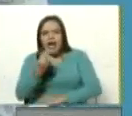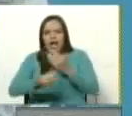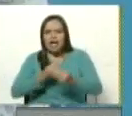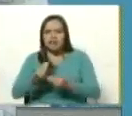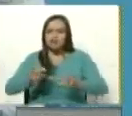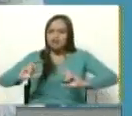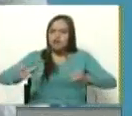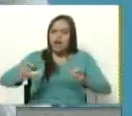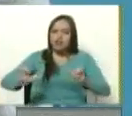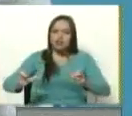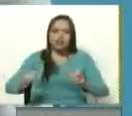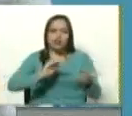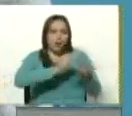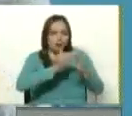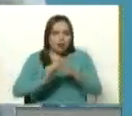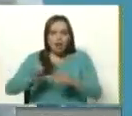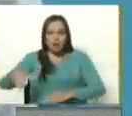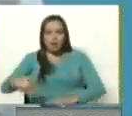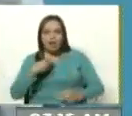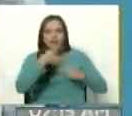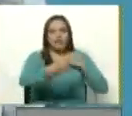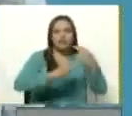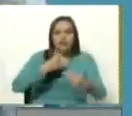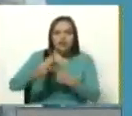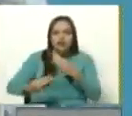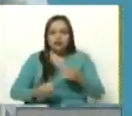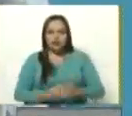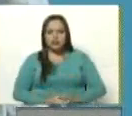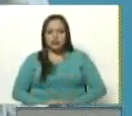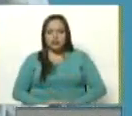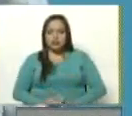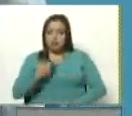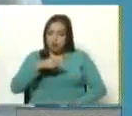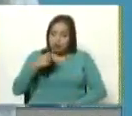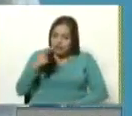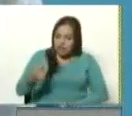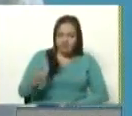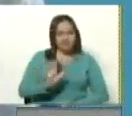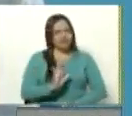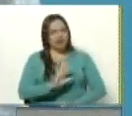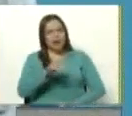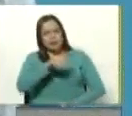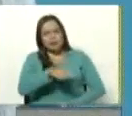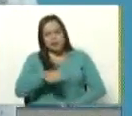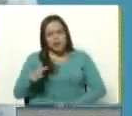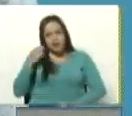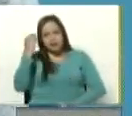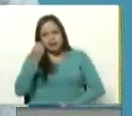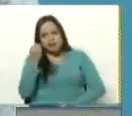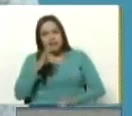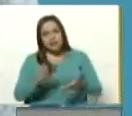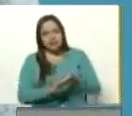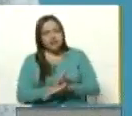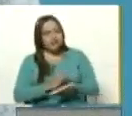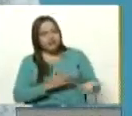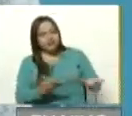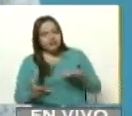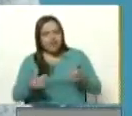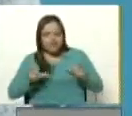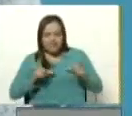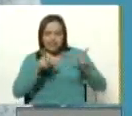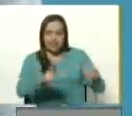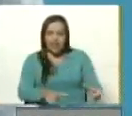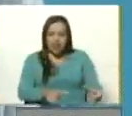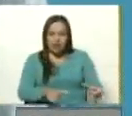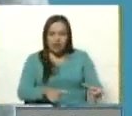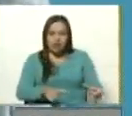radio comunitaria, pues que podía hablar. Nosotros le decimos a la gente, no, pero es que en ese momento la gente pensaba mucho en el certificado de